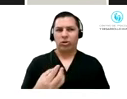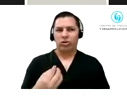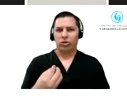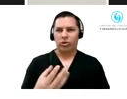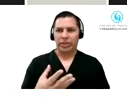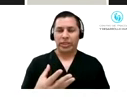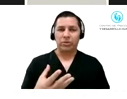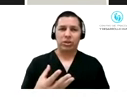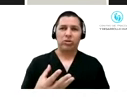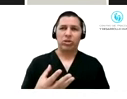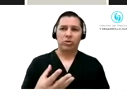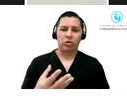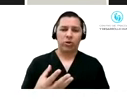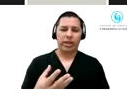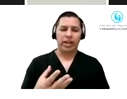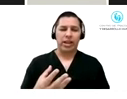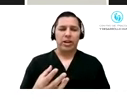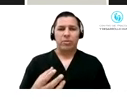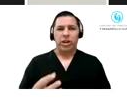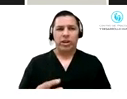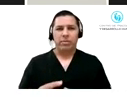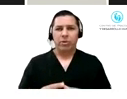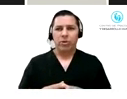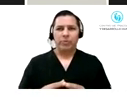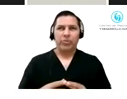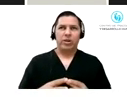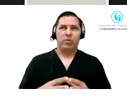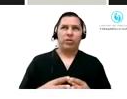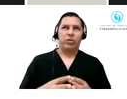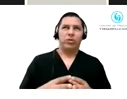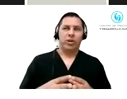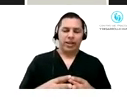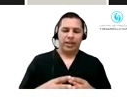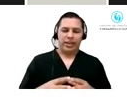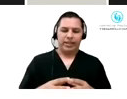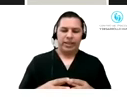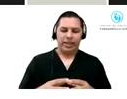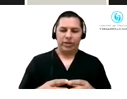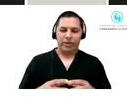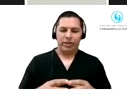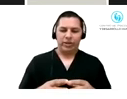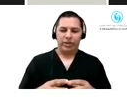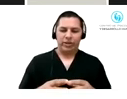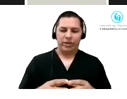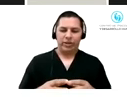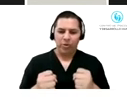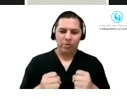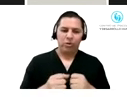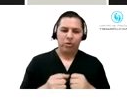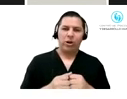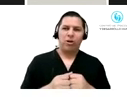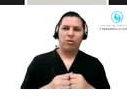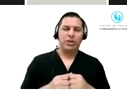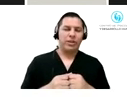utilizamos los machismos y no nos damos cuenta. Por ejemplo, cuando yo soy un